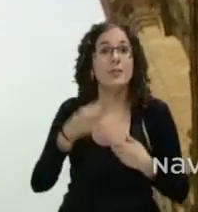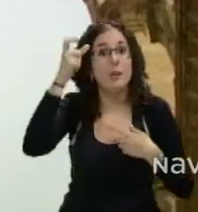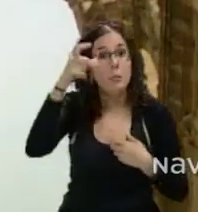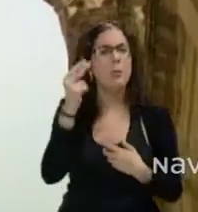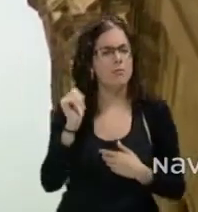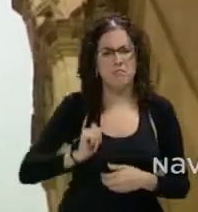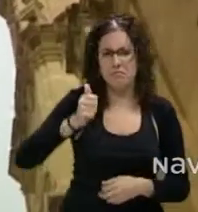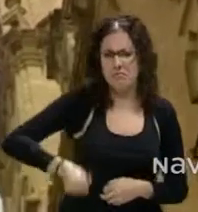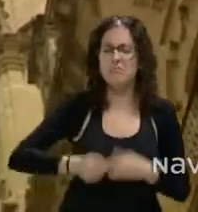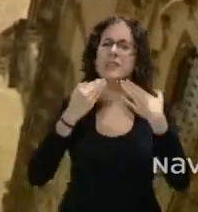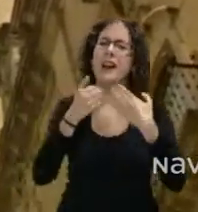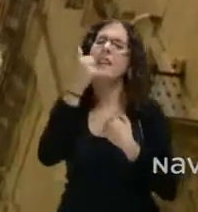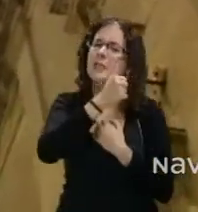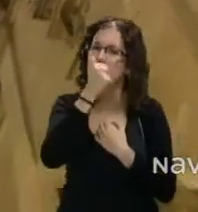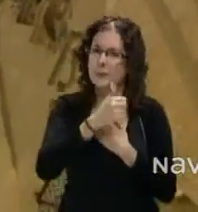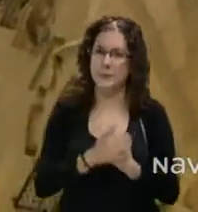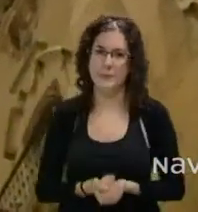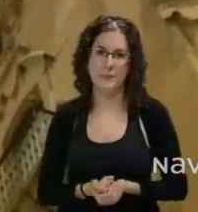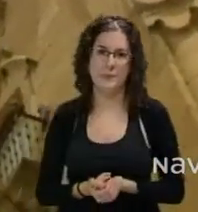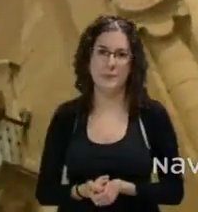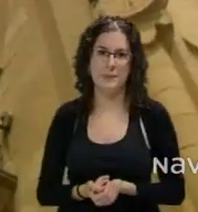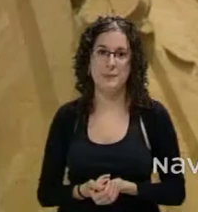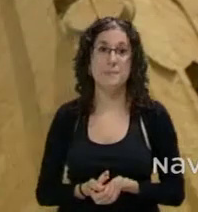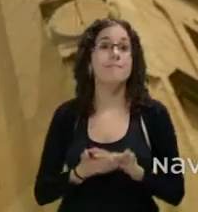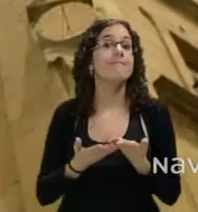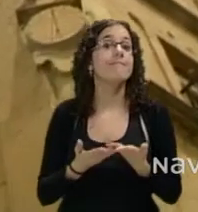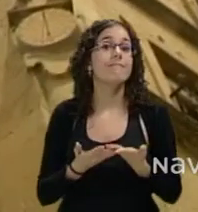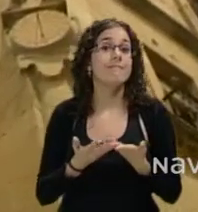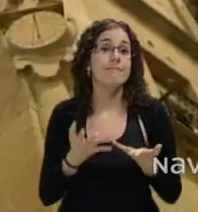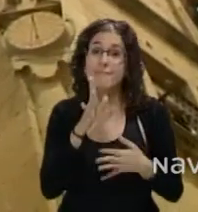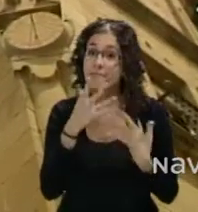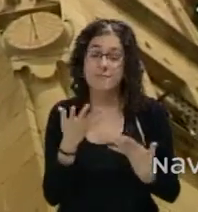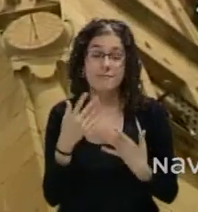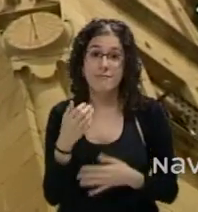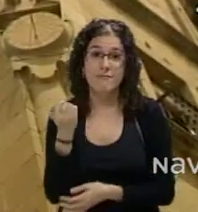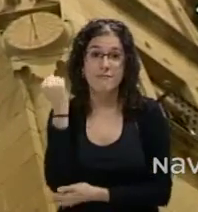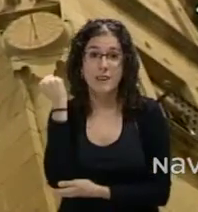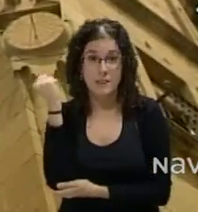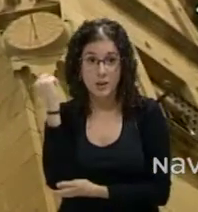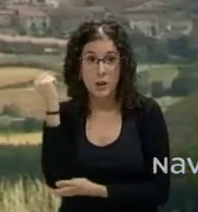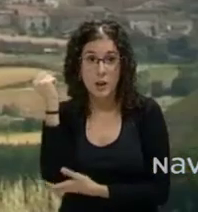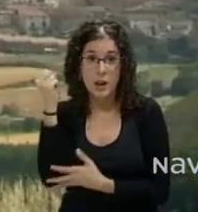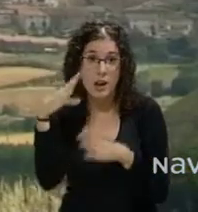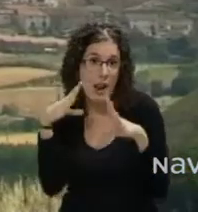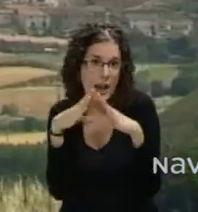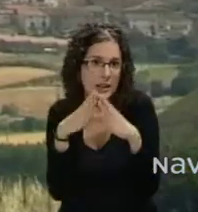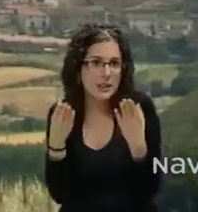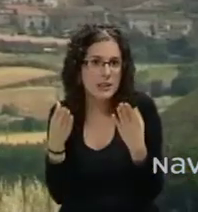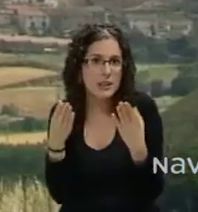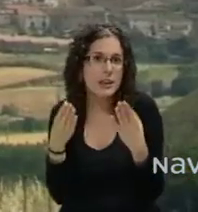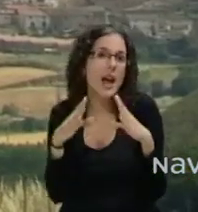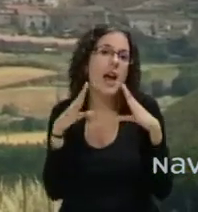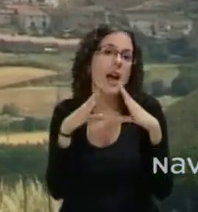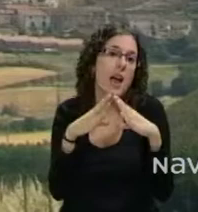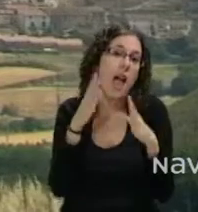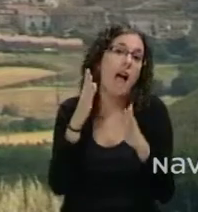precisamente por este producto agrícola. De hecho, pues la torre que tenemos, la iglesia, en su segunda